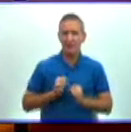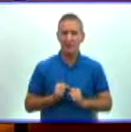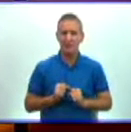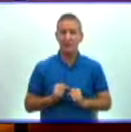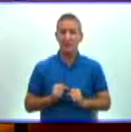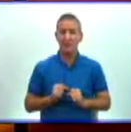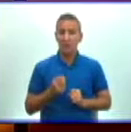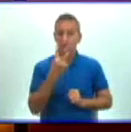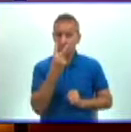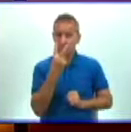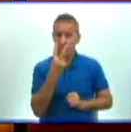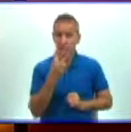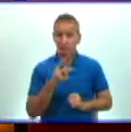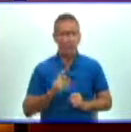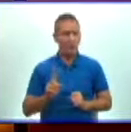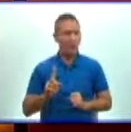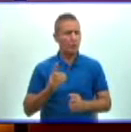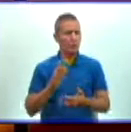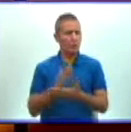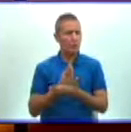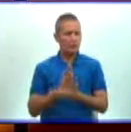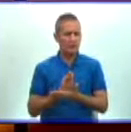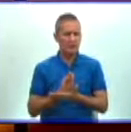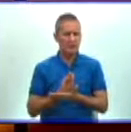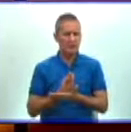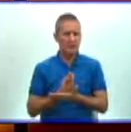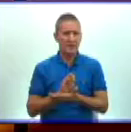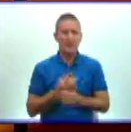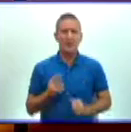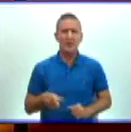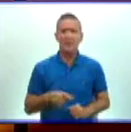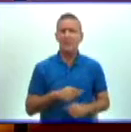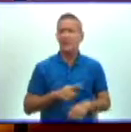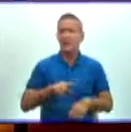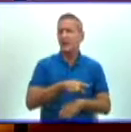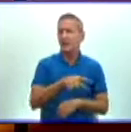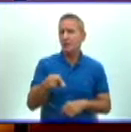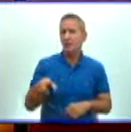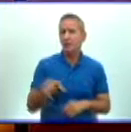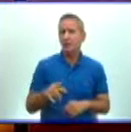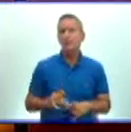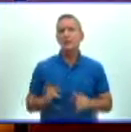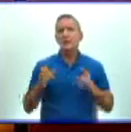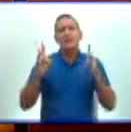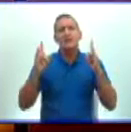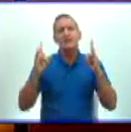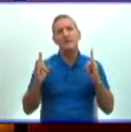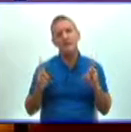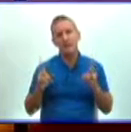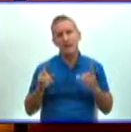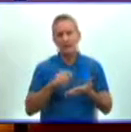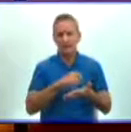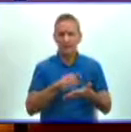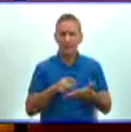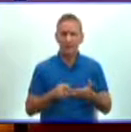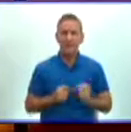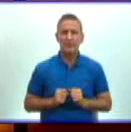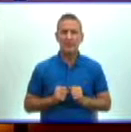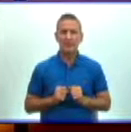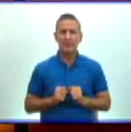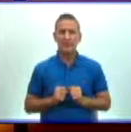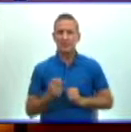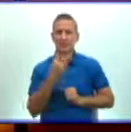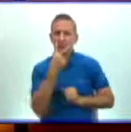una clase para que ustedes se desgasten copiando. Es más bien para que me escuchen, para